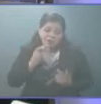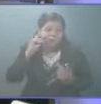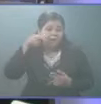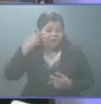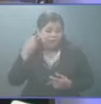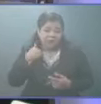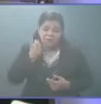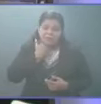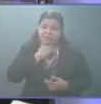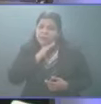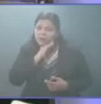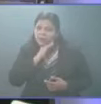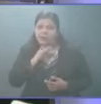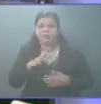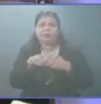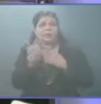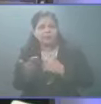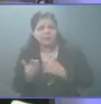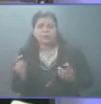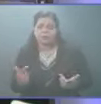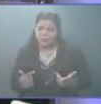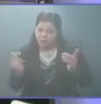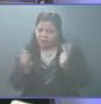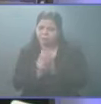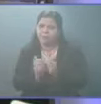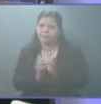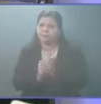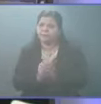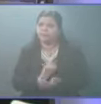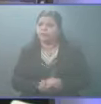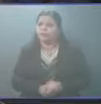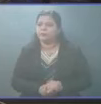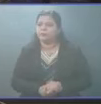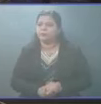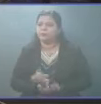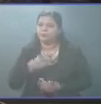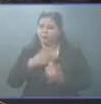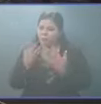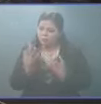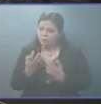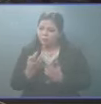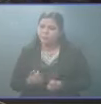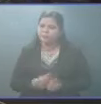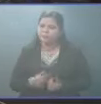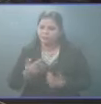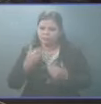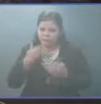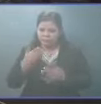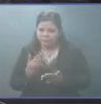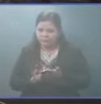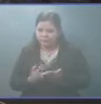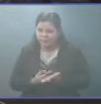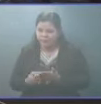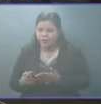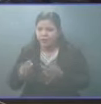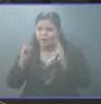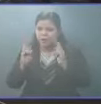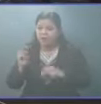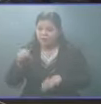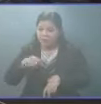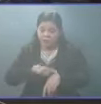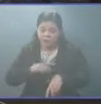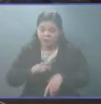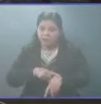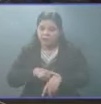tener malos resultados. Sí, ahora me gustaría abordar el tema. Estamos en medio de una